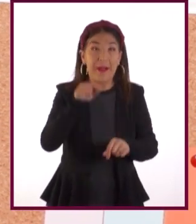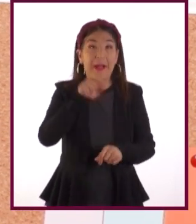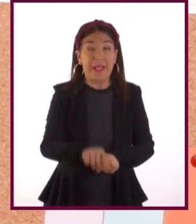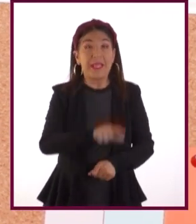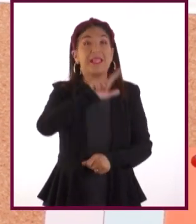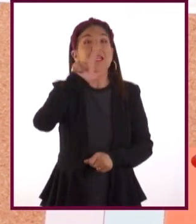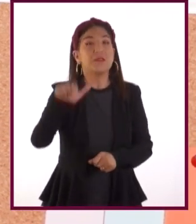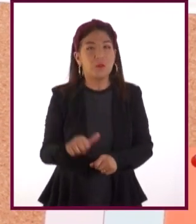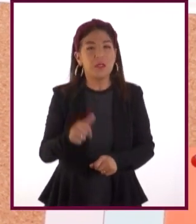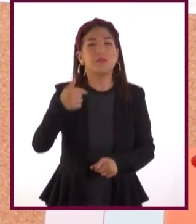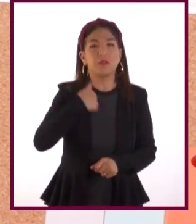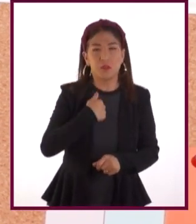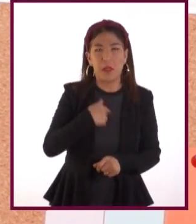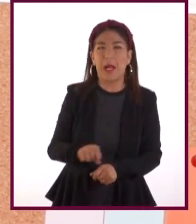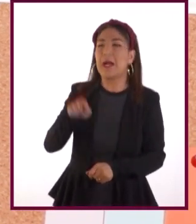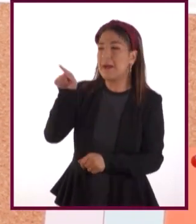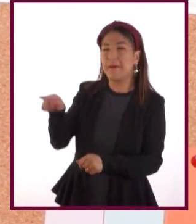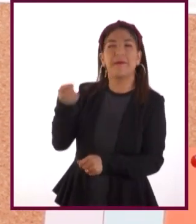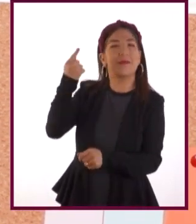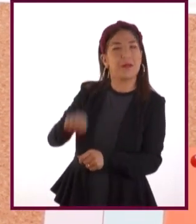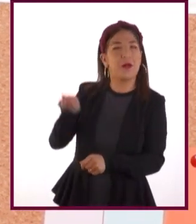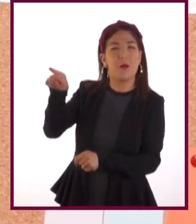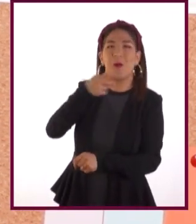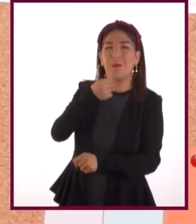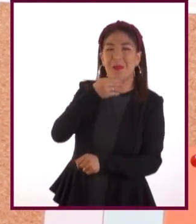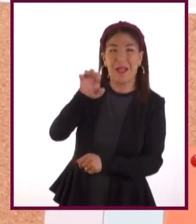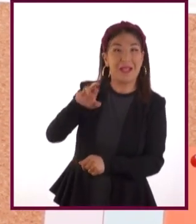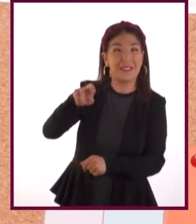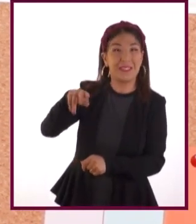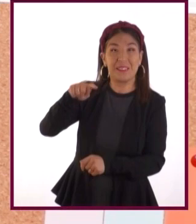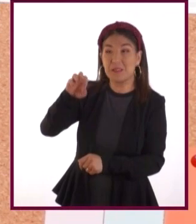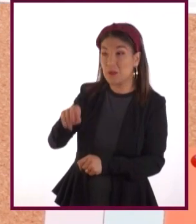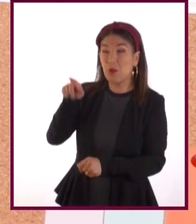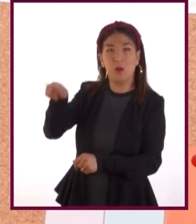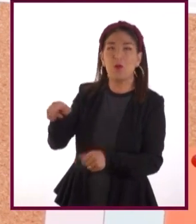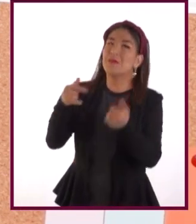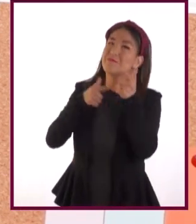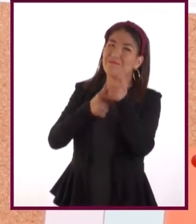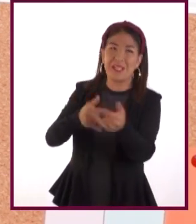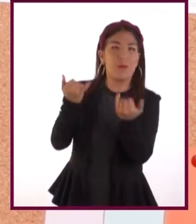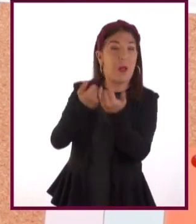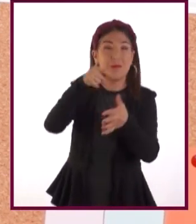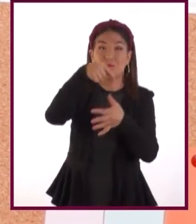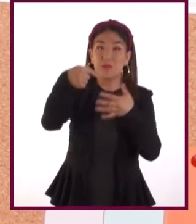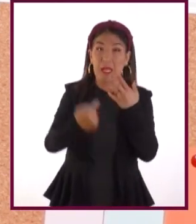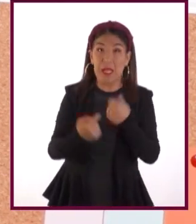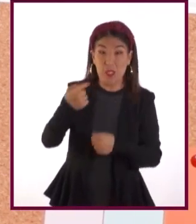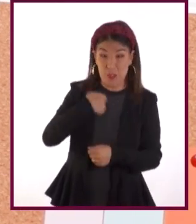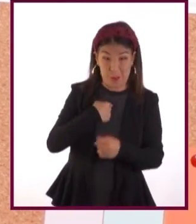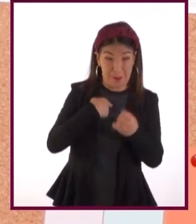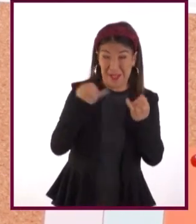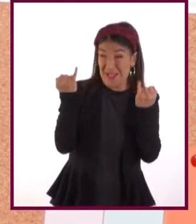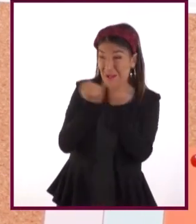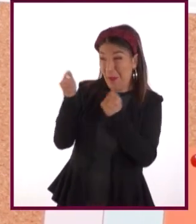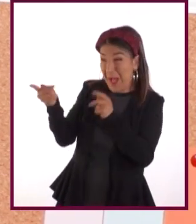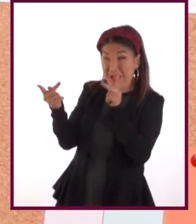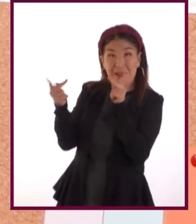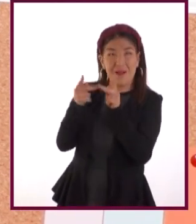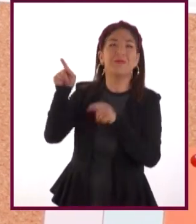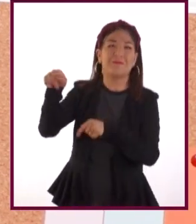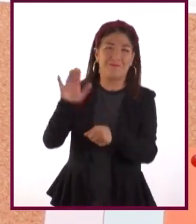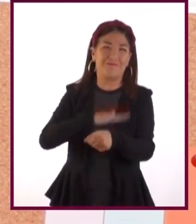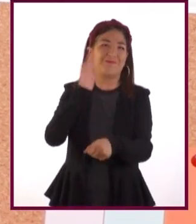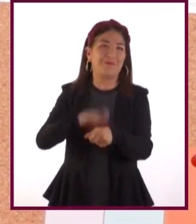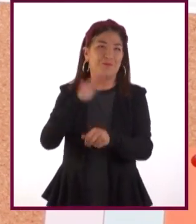ella. Posteriormente, le daré el código a Ernesto y su tarea será seguir las instrucciones. Y si logra hacerlo tal cual lo hice